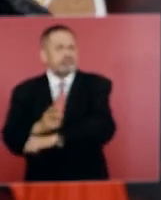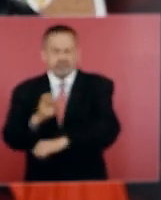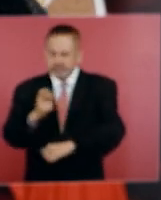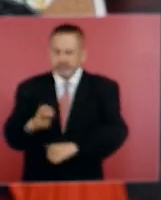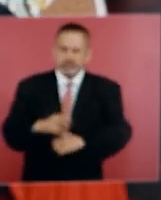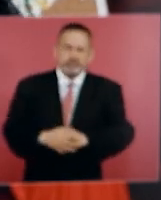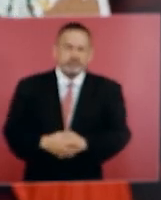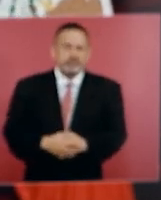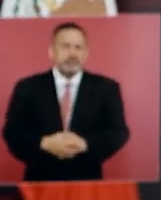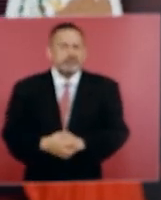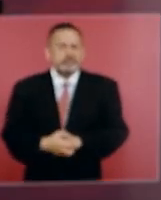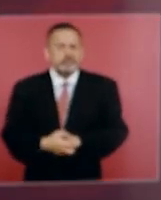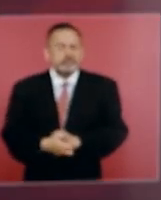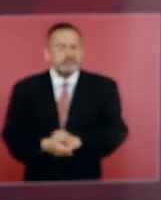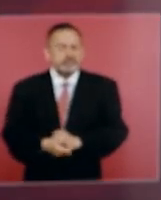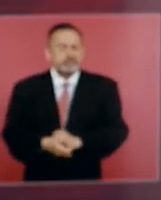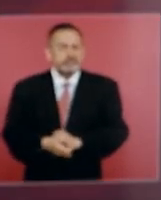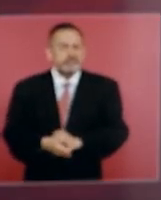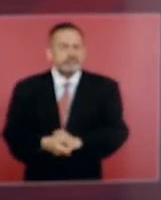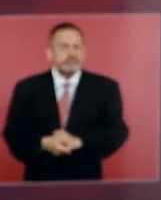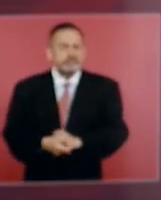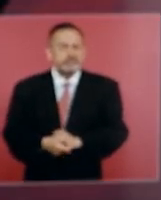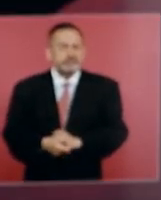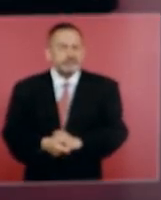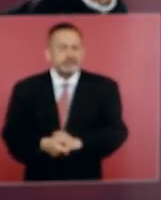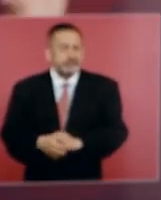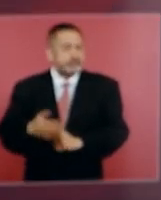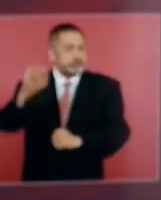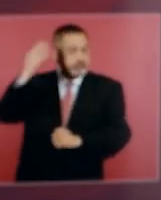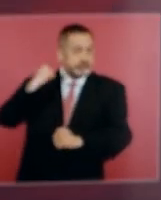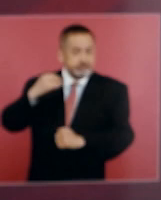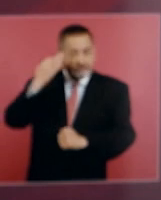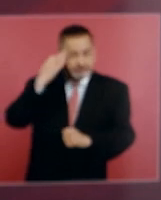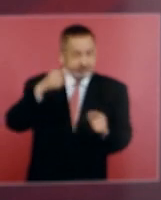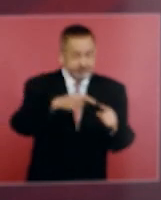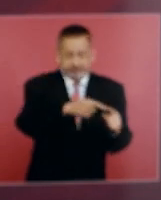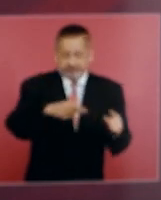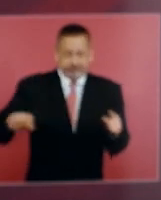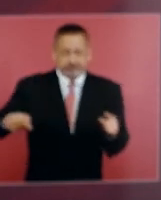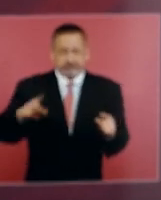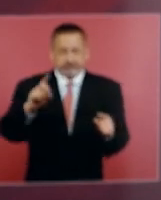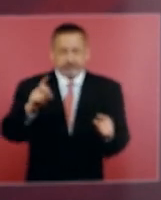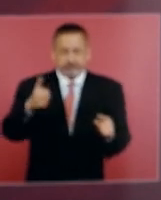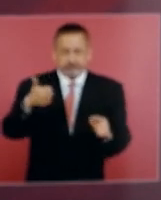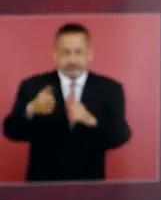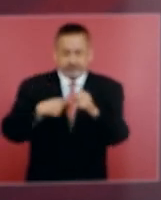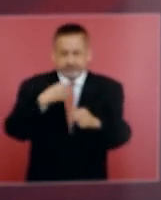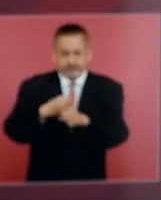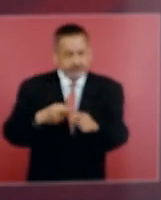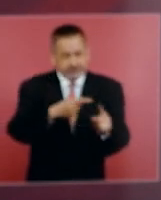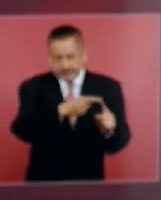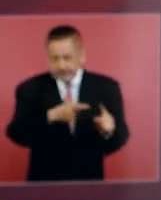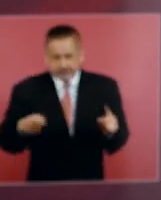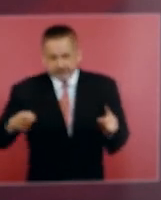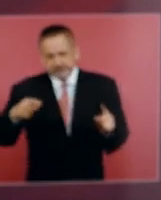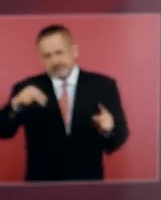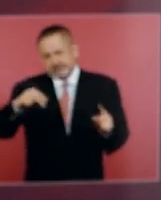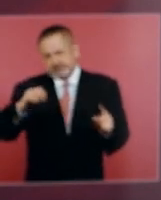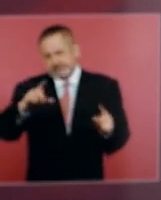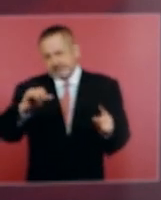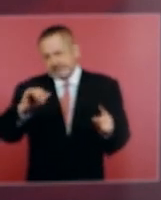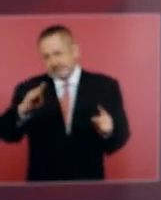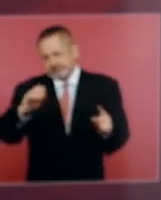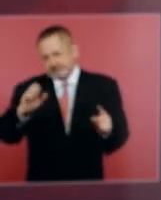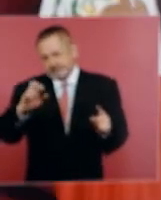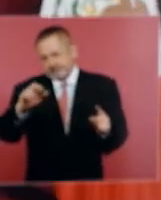militares retiraron 2 bloqueos y brindaron apoyo al personal de la Comisión Federal de Electricidad para reconectar el servicio. Detalló también